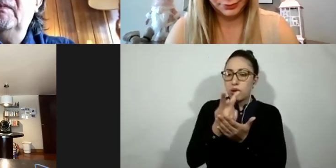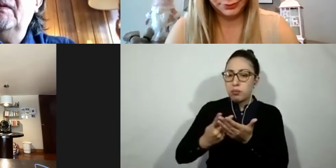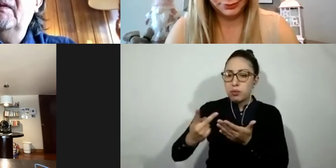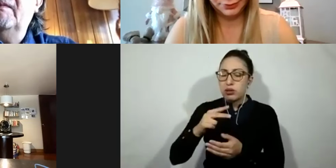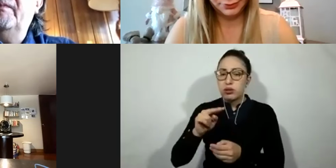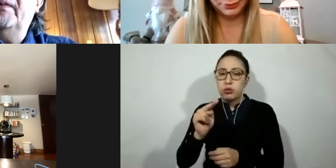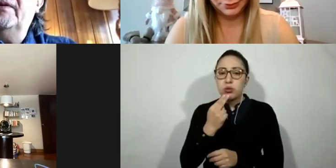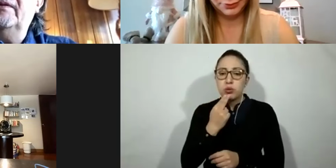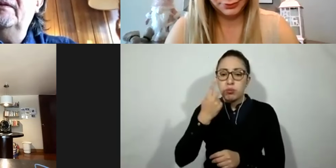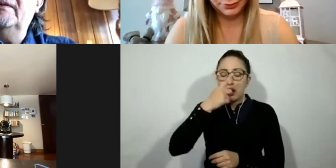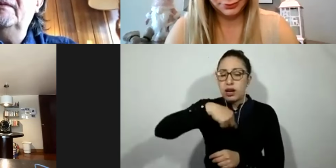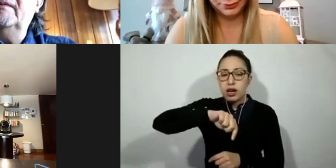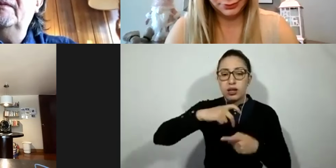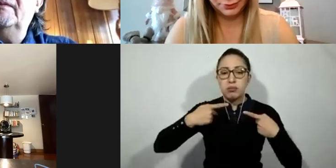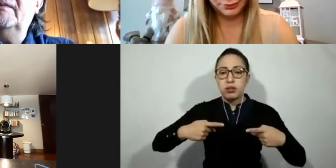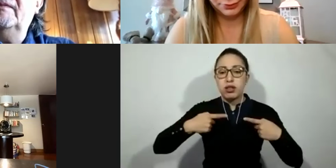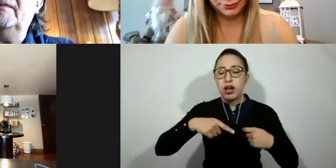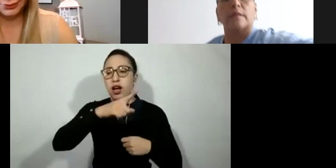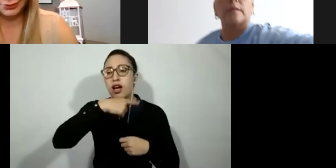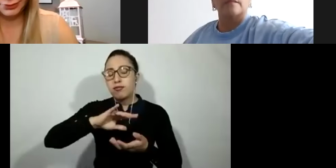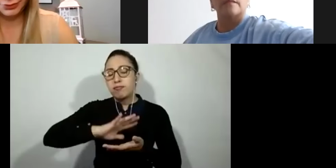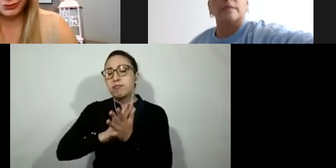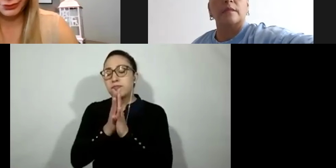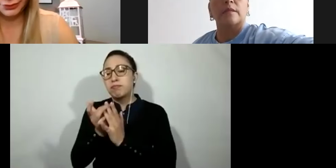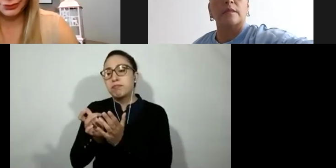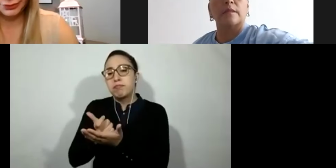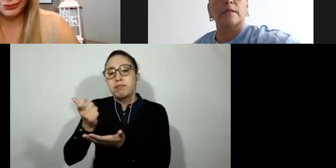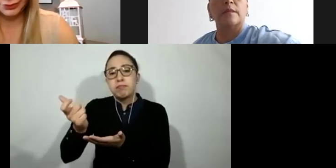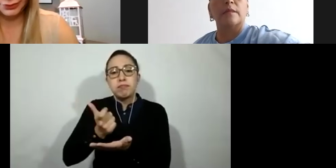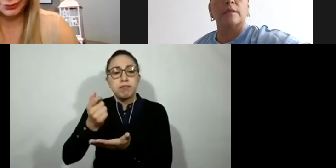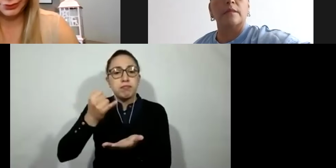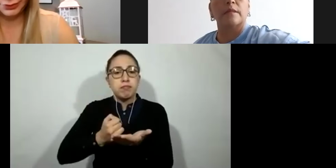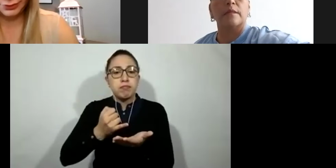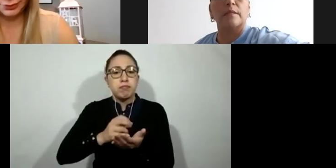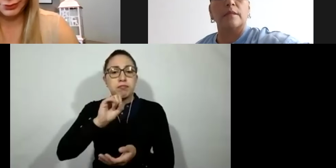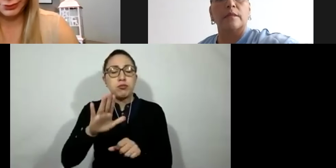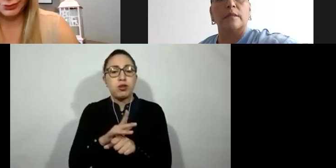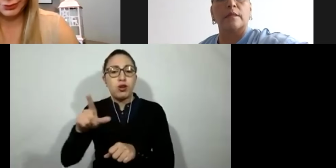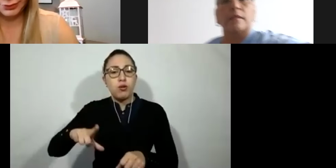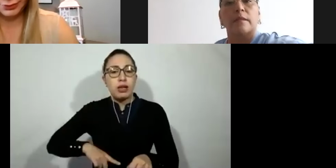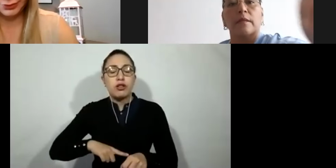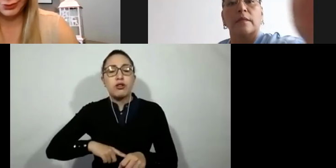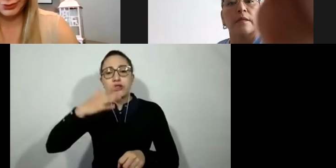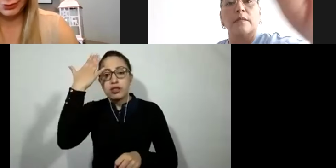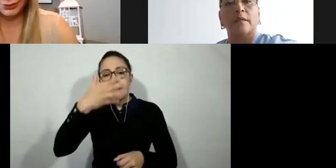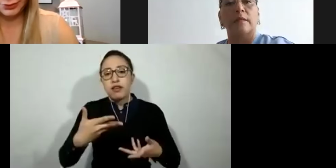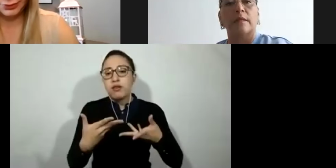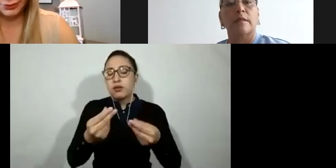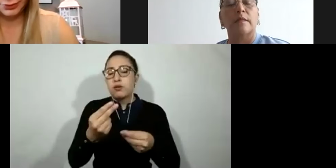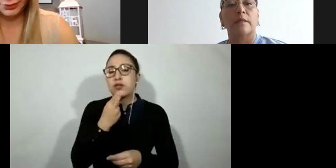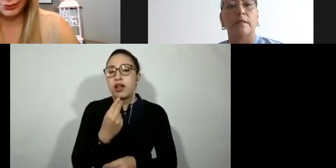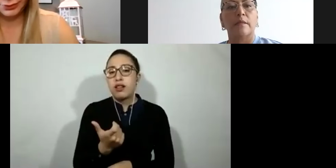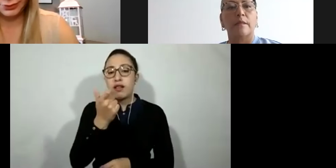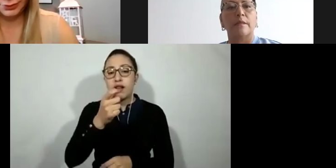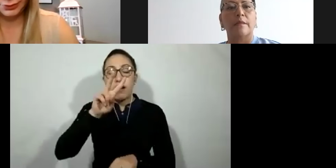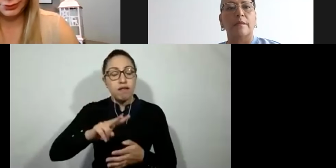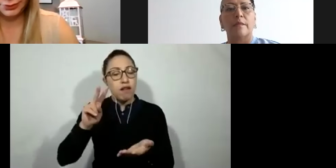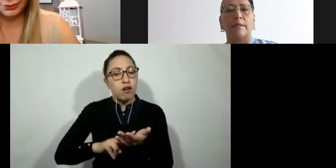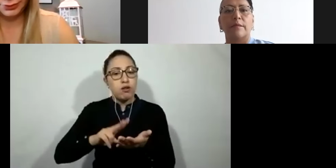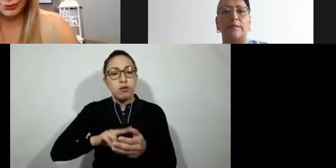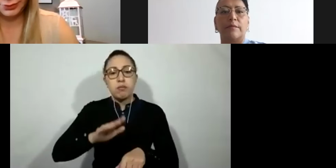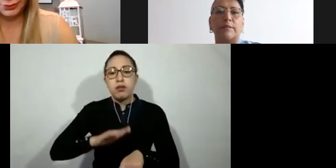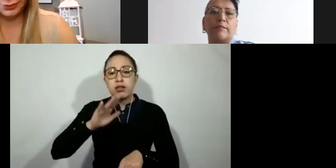beneficio común, la gente responde. Sin duda alguna, el capital más valioso de esta ciudad es el humano,